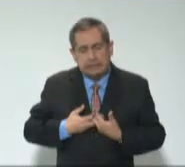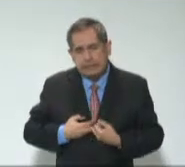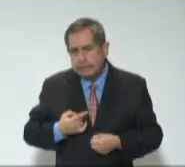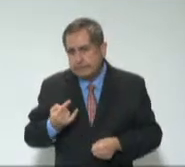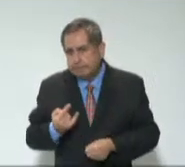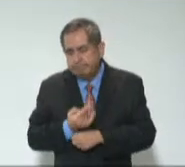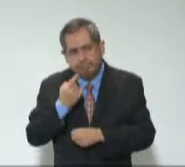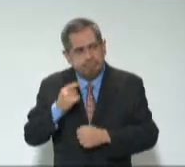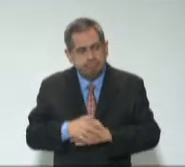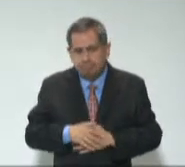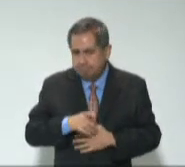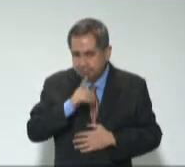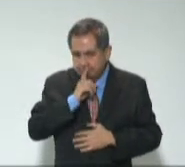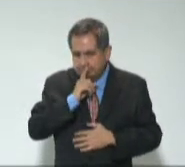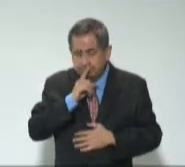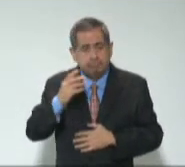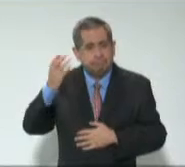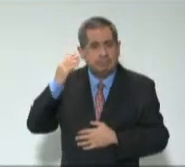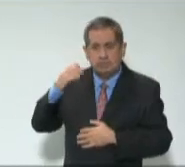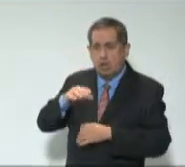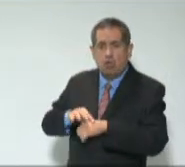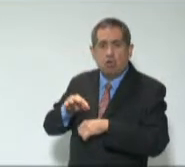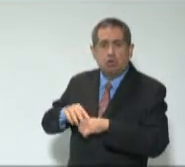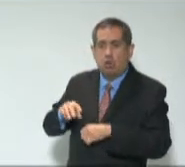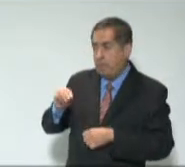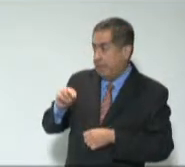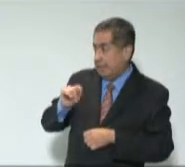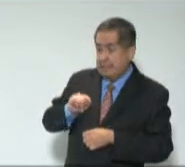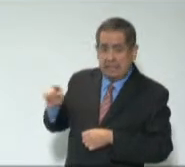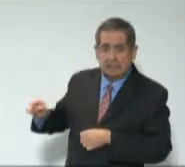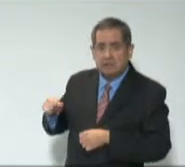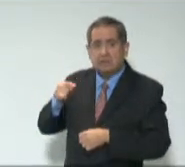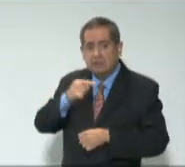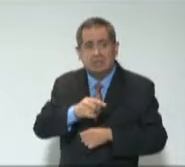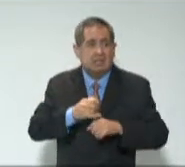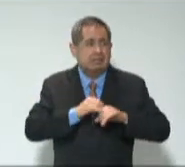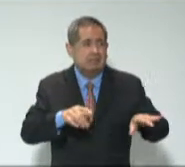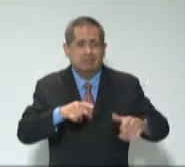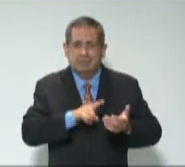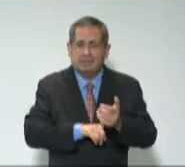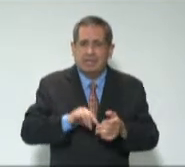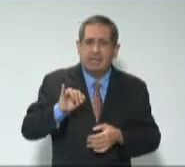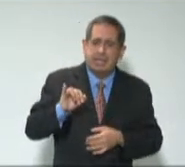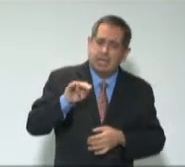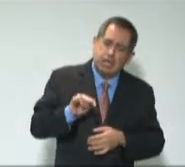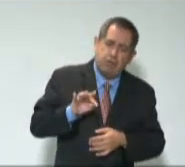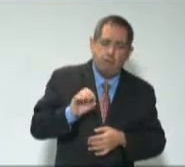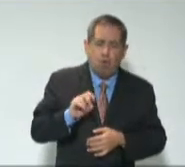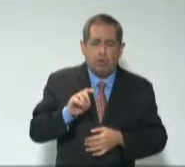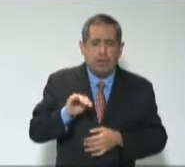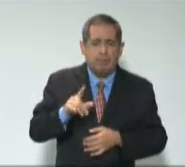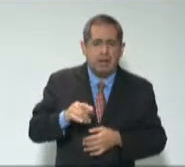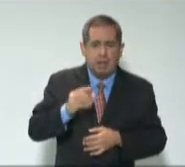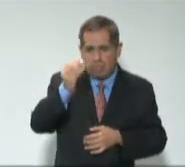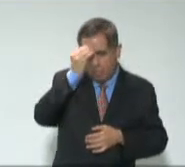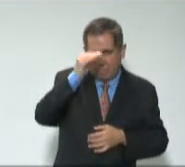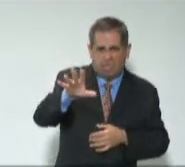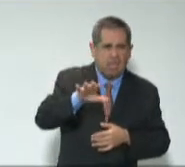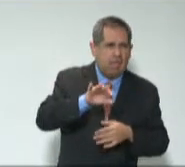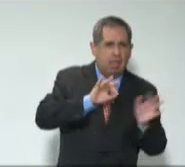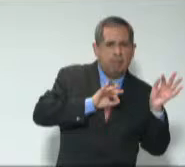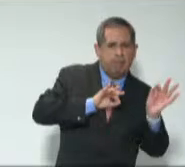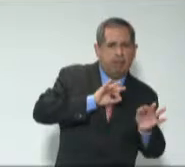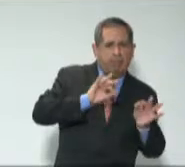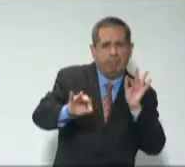ya se señalaba por parte del Dr Martí ycas este fenómeno de la infodemia alimentado con